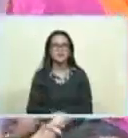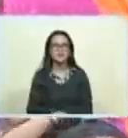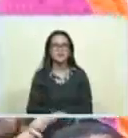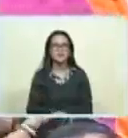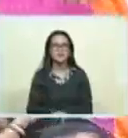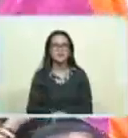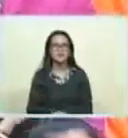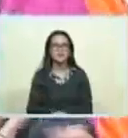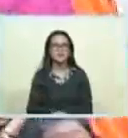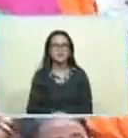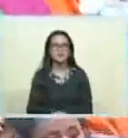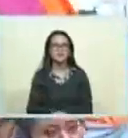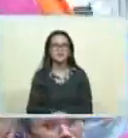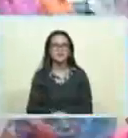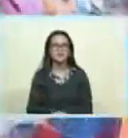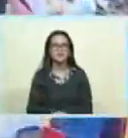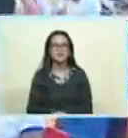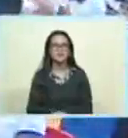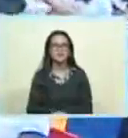Bueno.